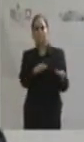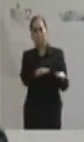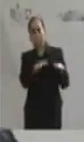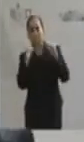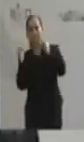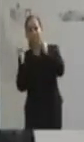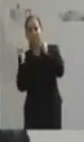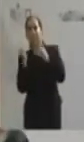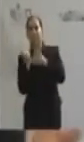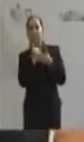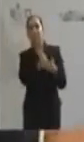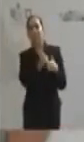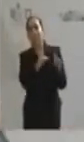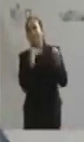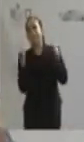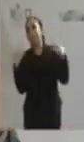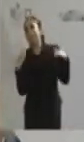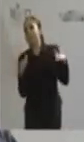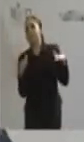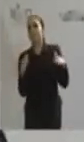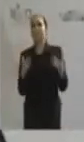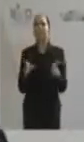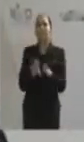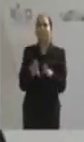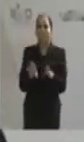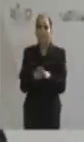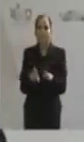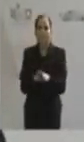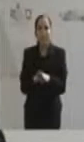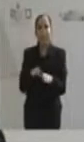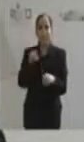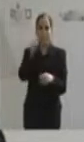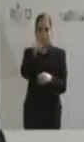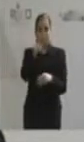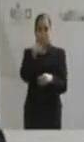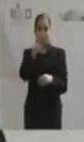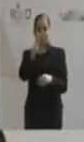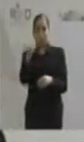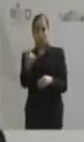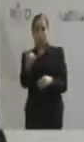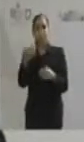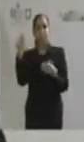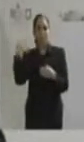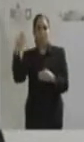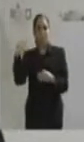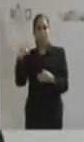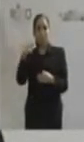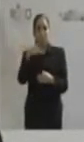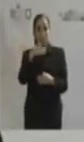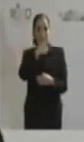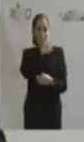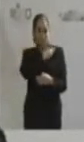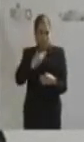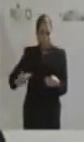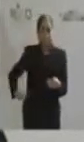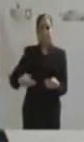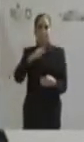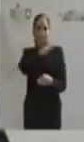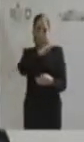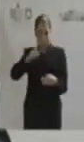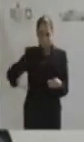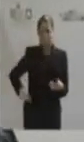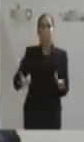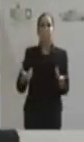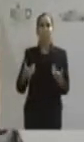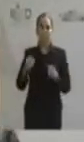víctimas de lo que se les fue de las manos, de lo que a ti, Roberto, se te fue de las manos en la presidencia municipal, la tranquilidad y la paz de todos los